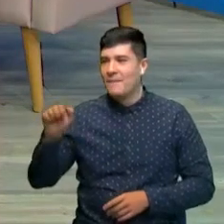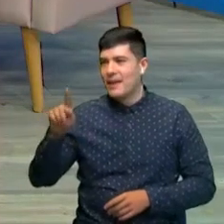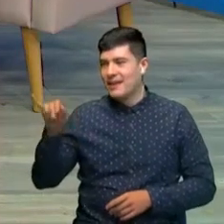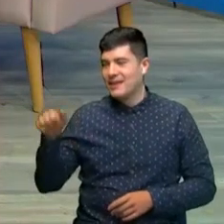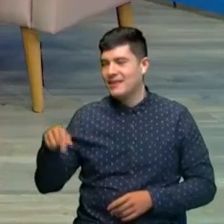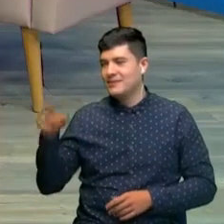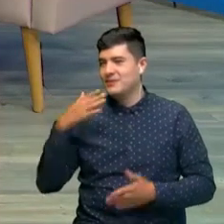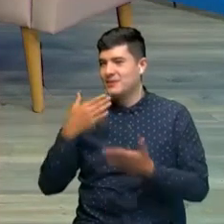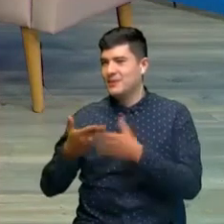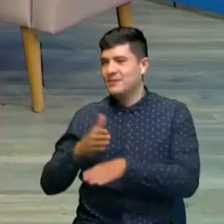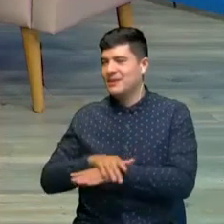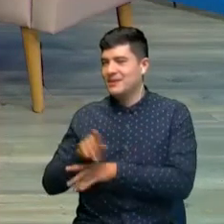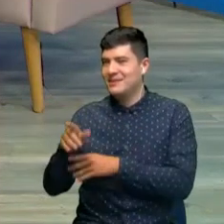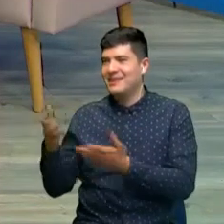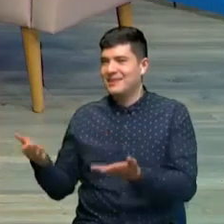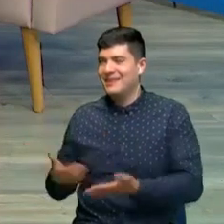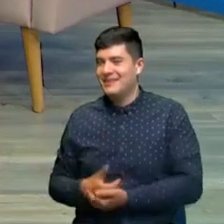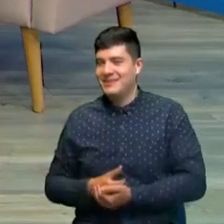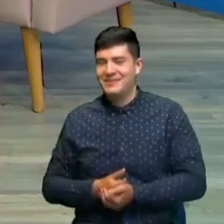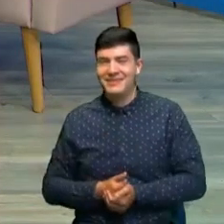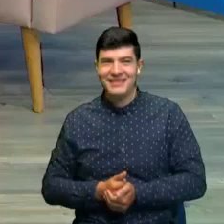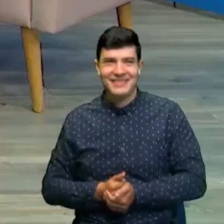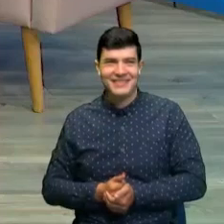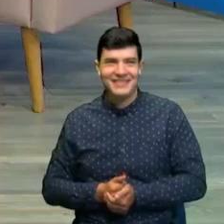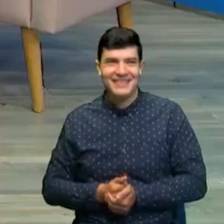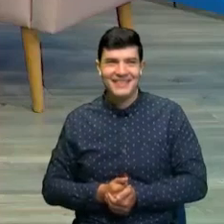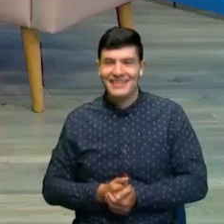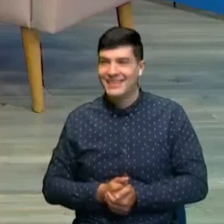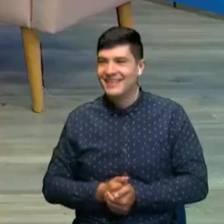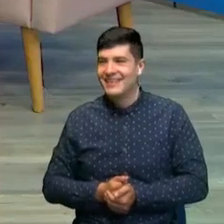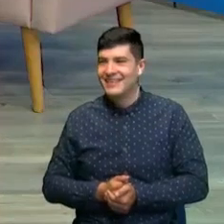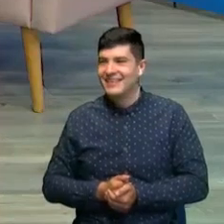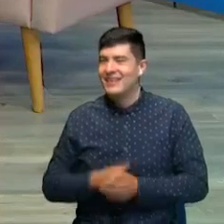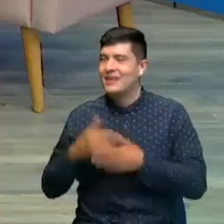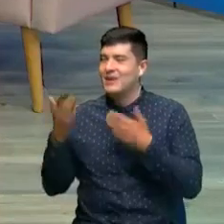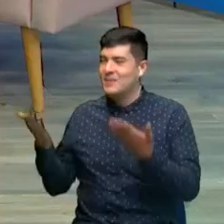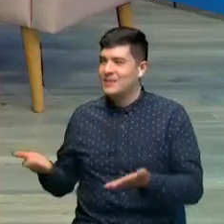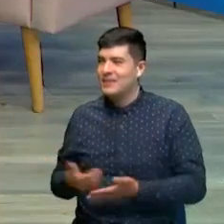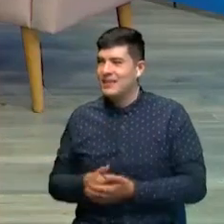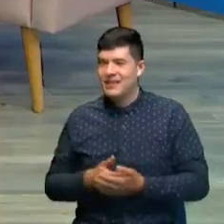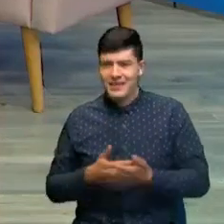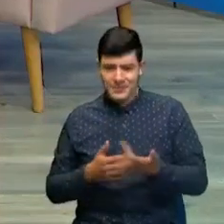María. Sí, señor. Doña María, ¿cómo está? Esperé.